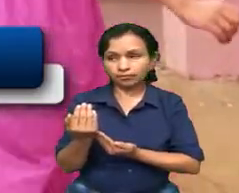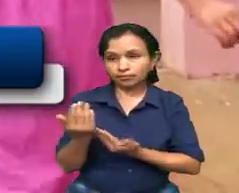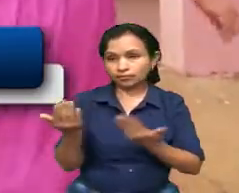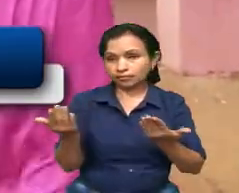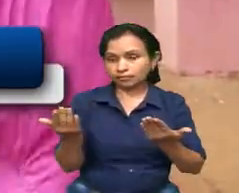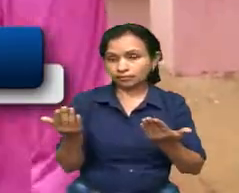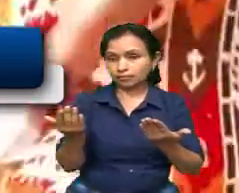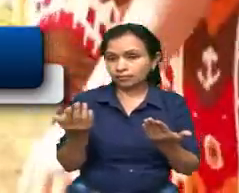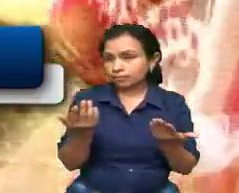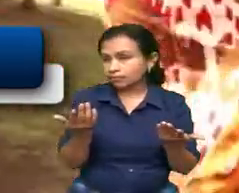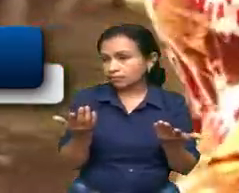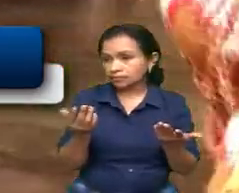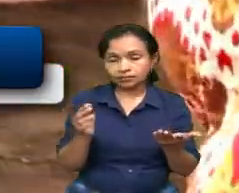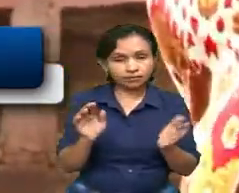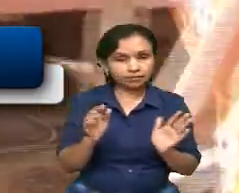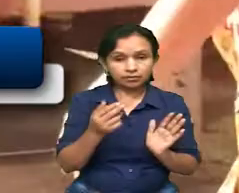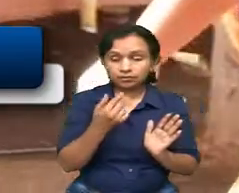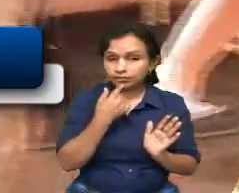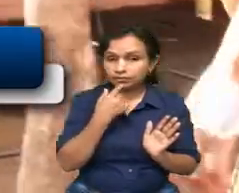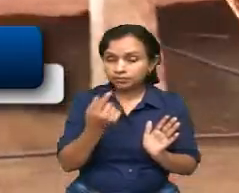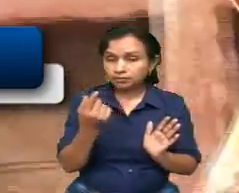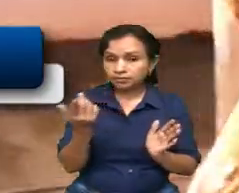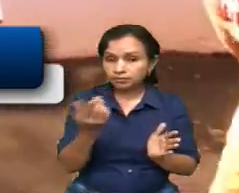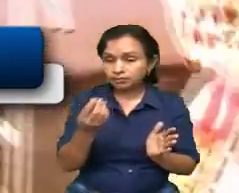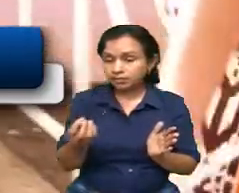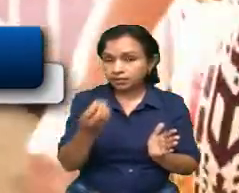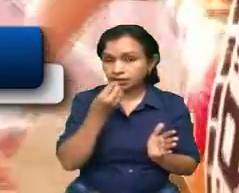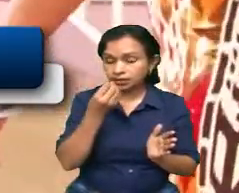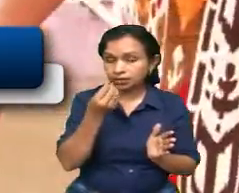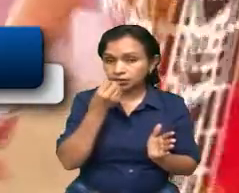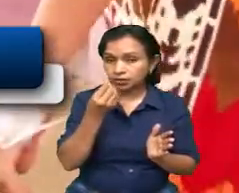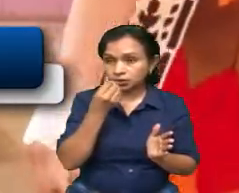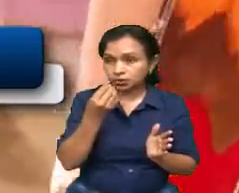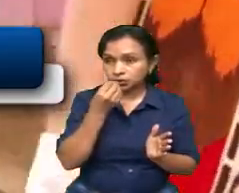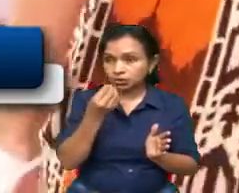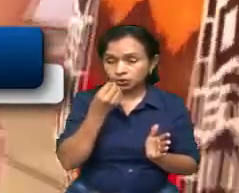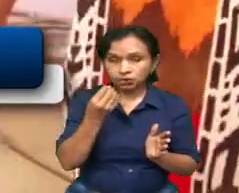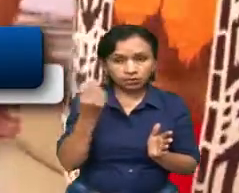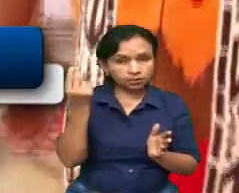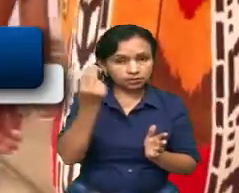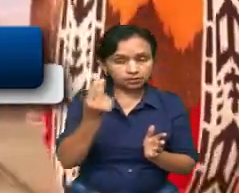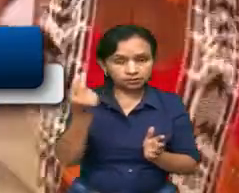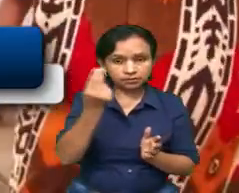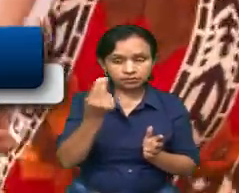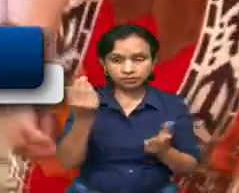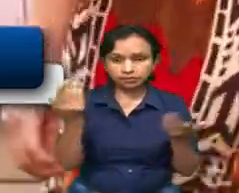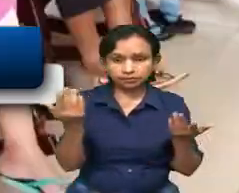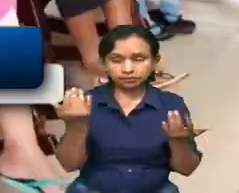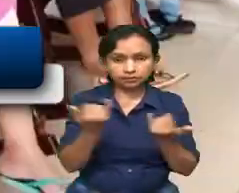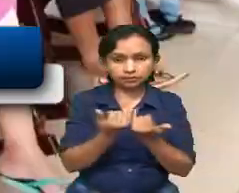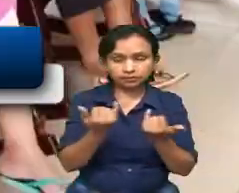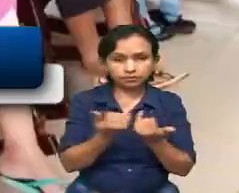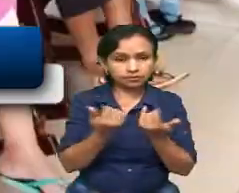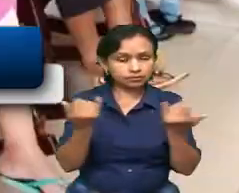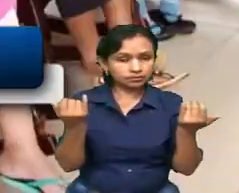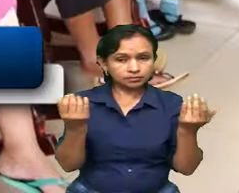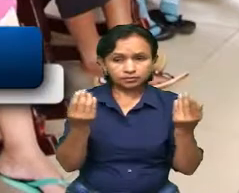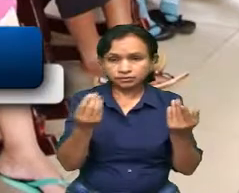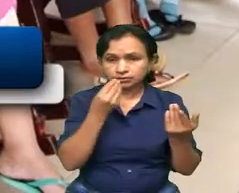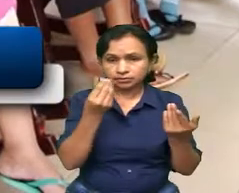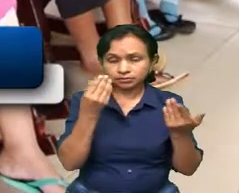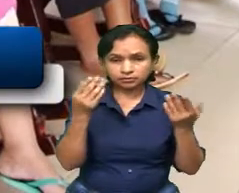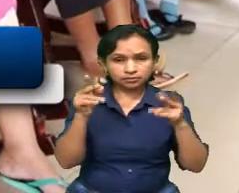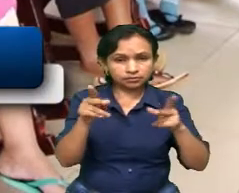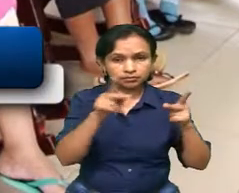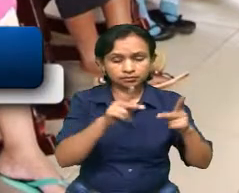No, el aceite de oliva es para la alimentación de todo. Sí, usarlo en la alimentación. Sí, pero igual para personas